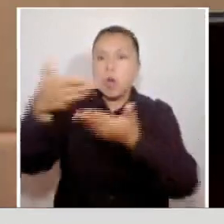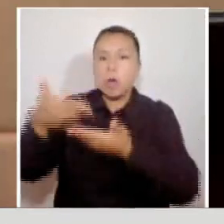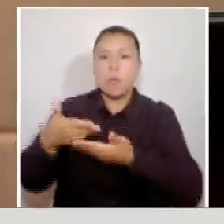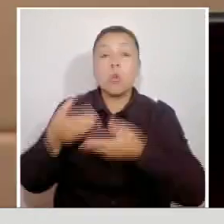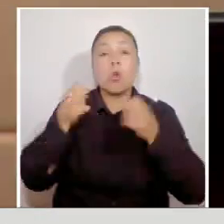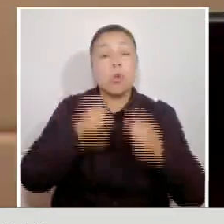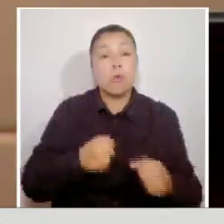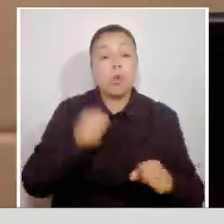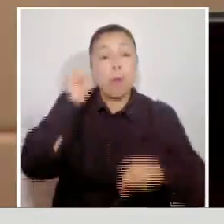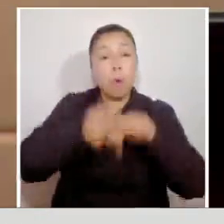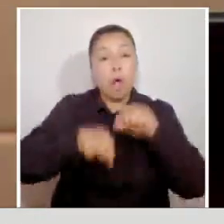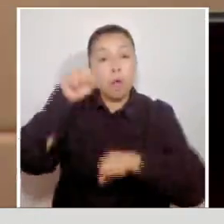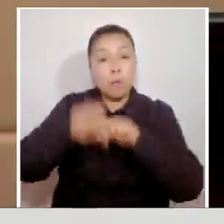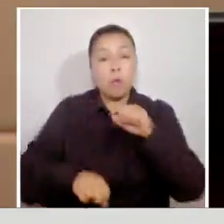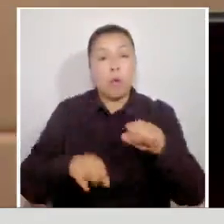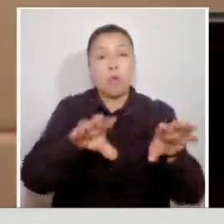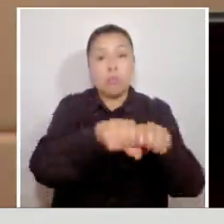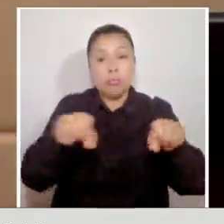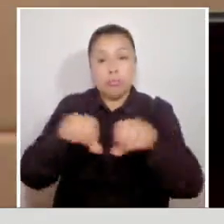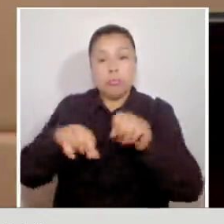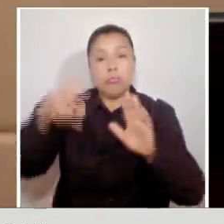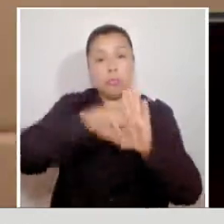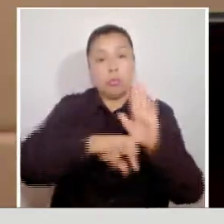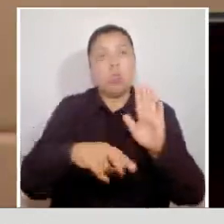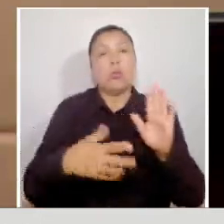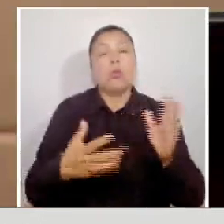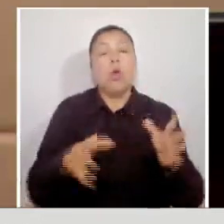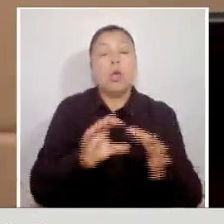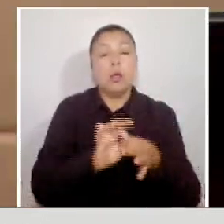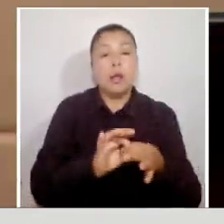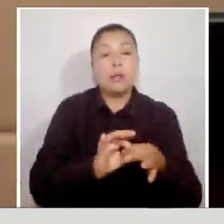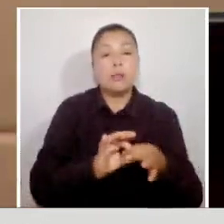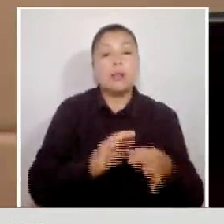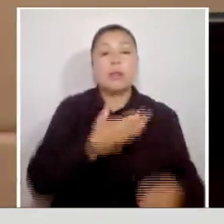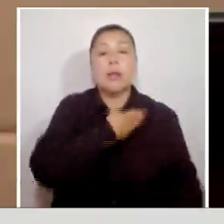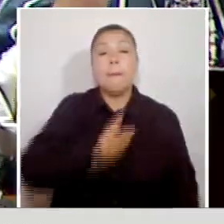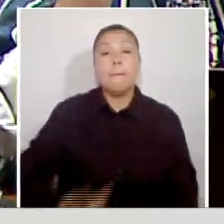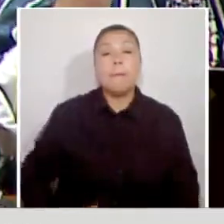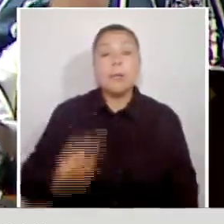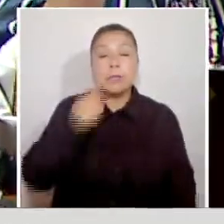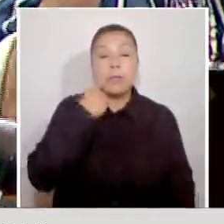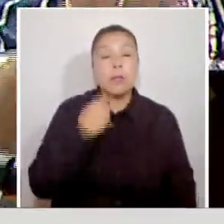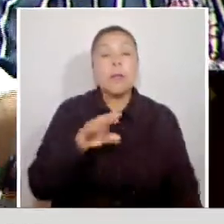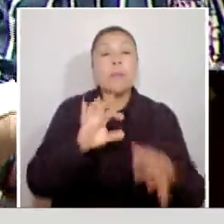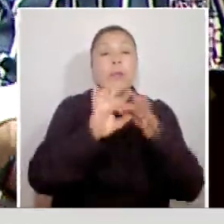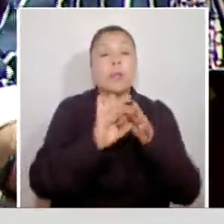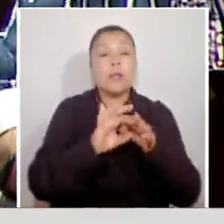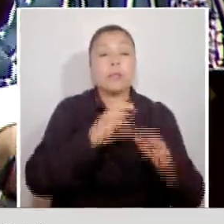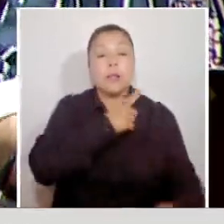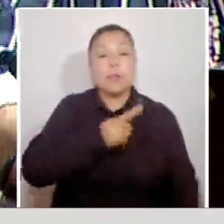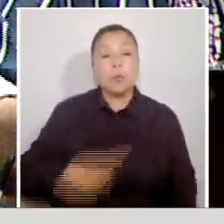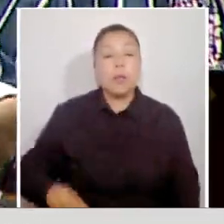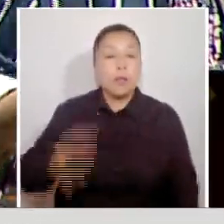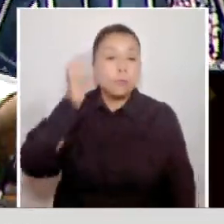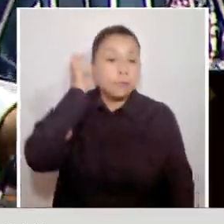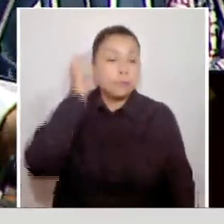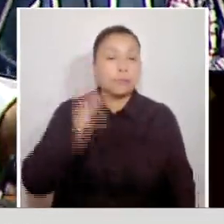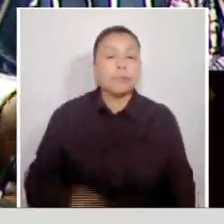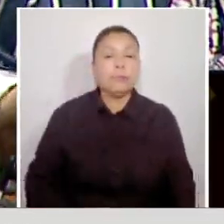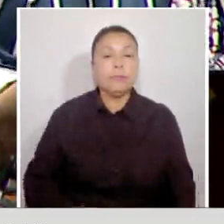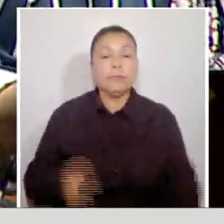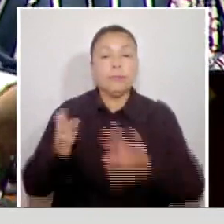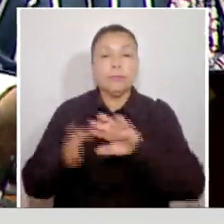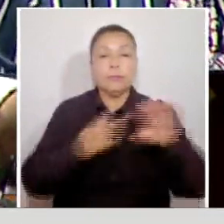aprobar por unanimidad este proyecto Muchas gracias presidente Gracias diputada tiene la palabra la